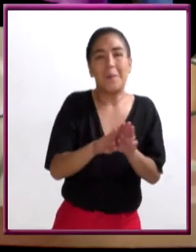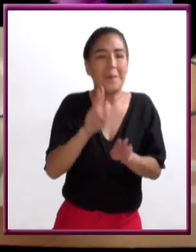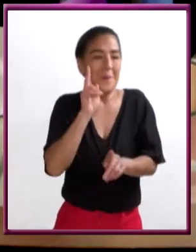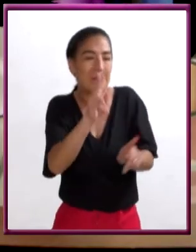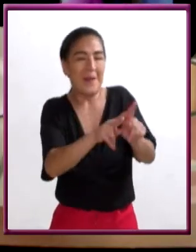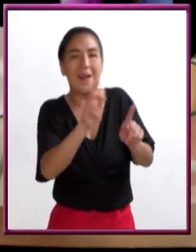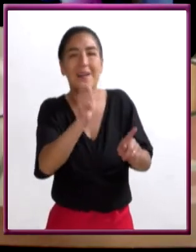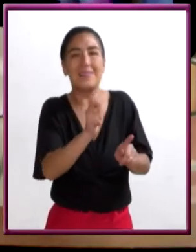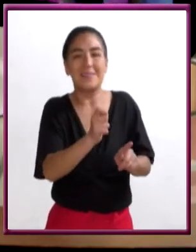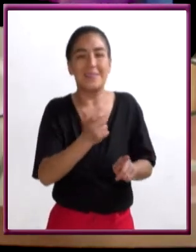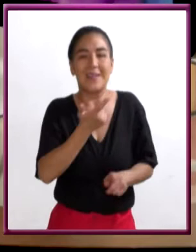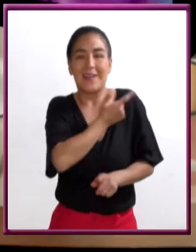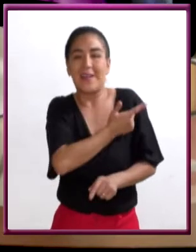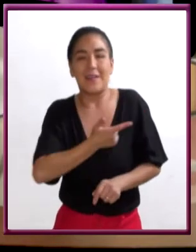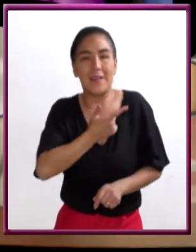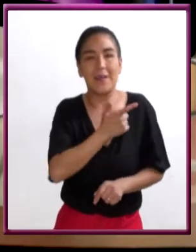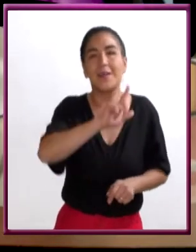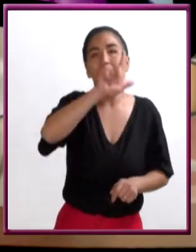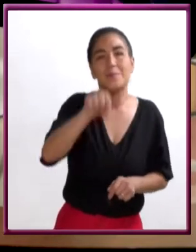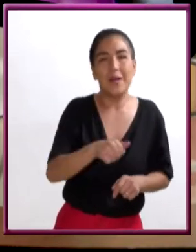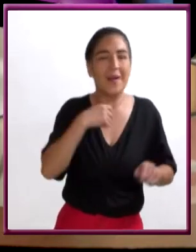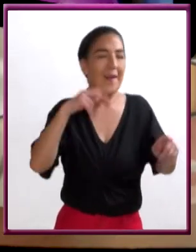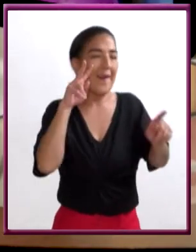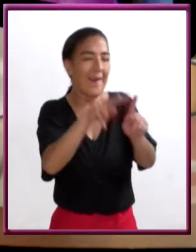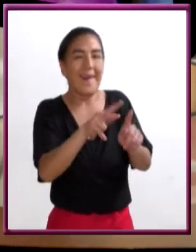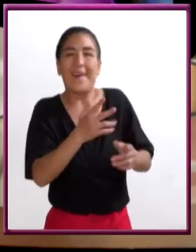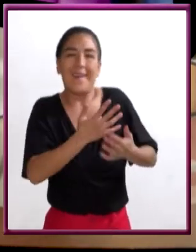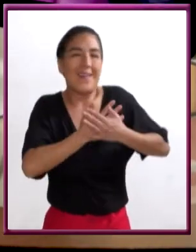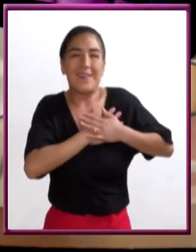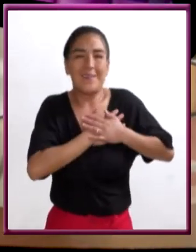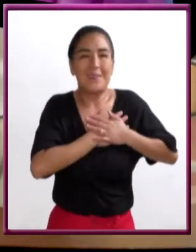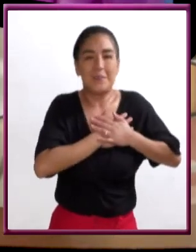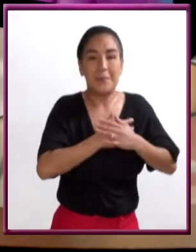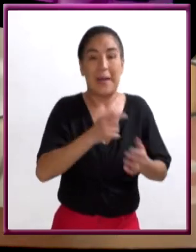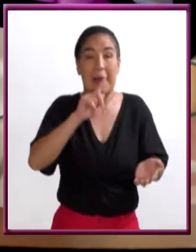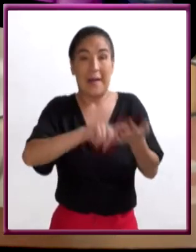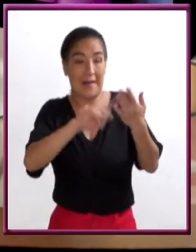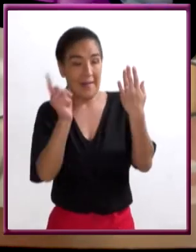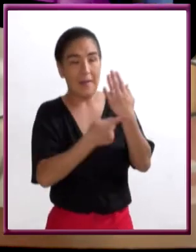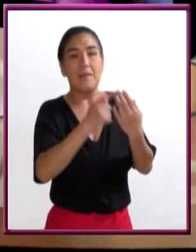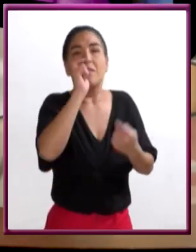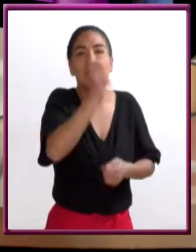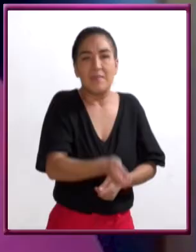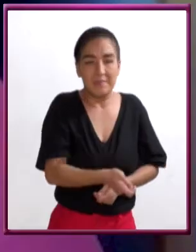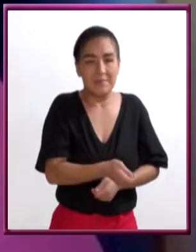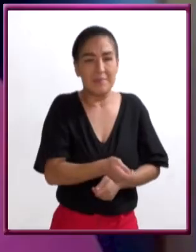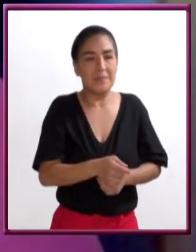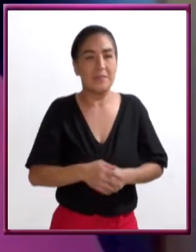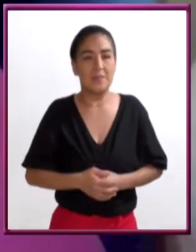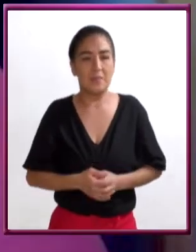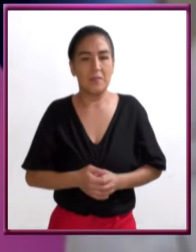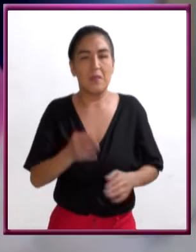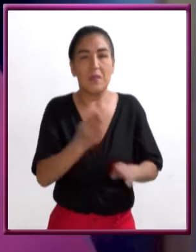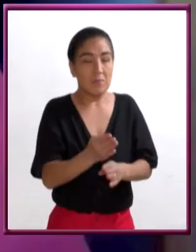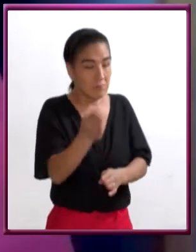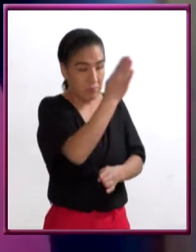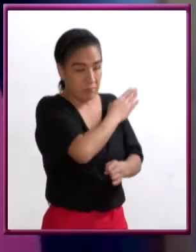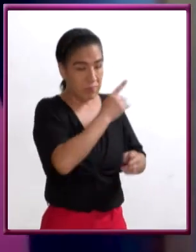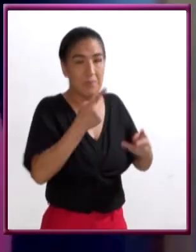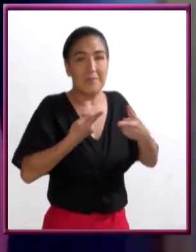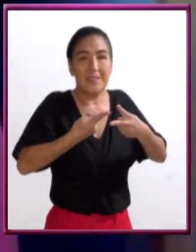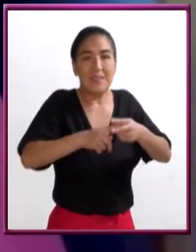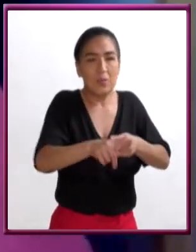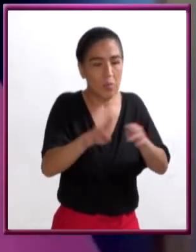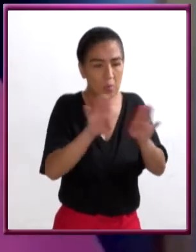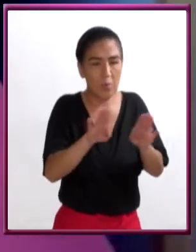en nosotros y empezamos a idealizarlo y no nos damos cuenta del comienzo